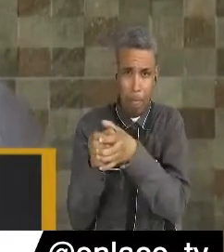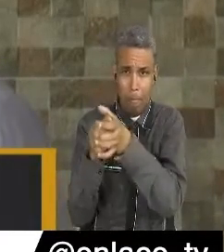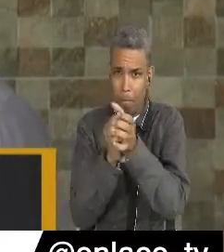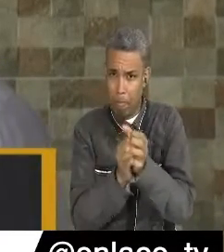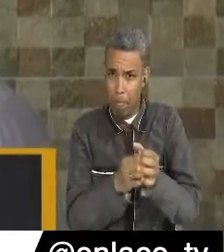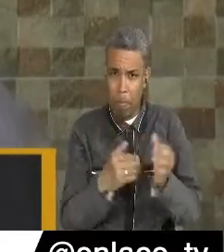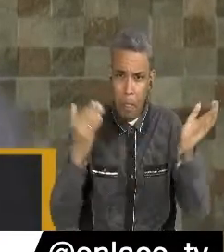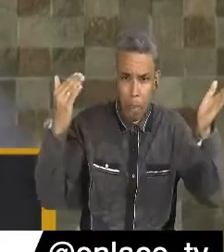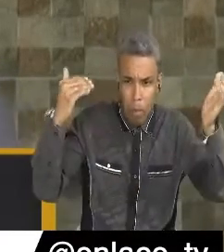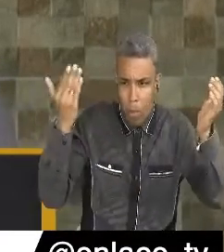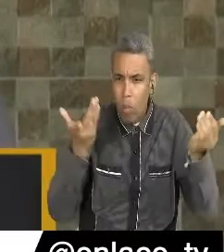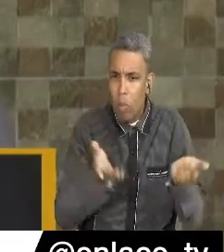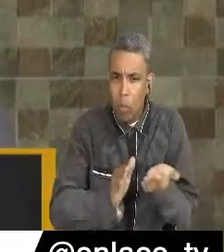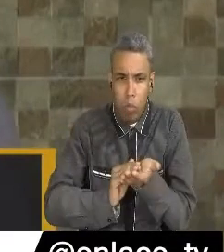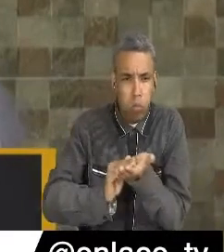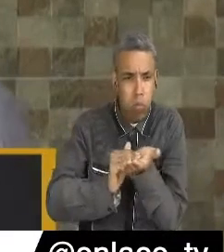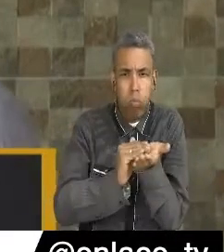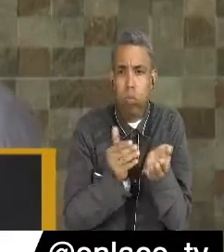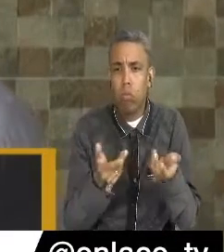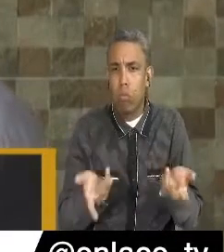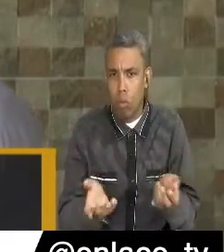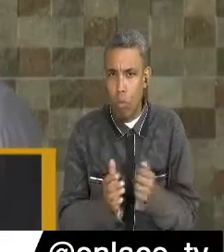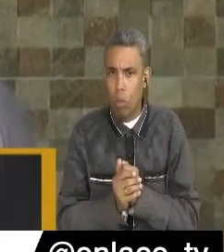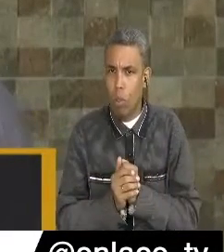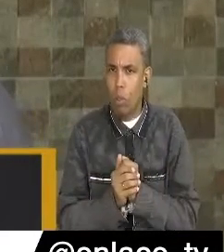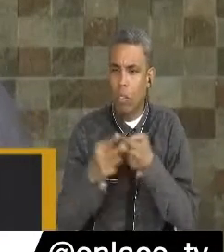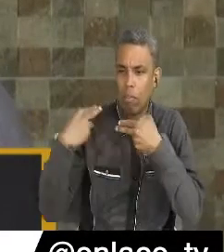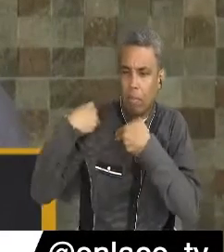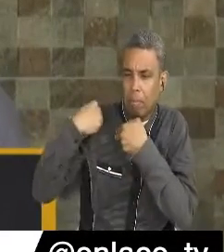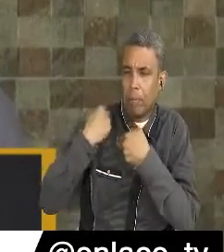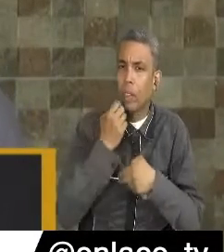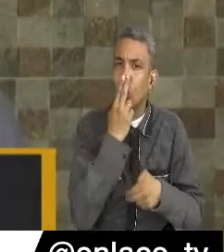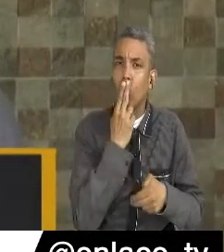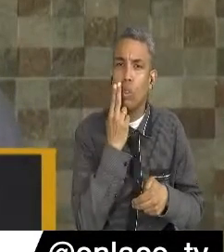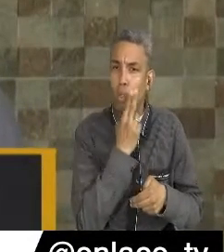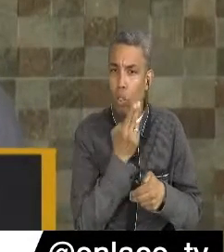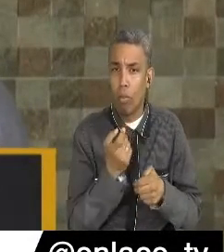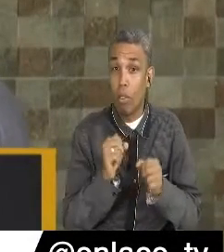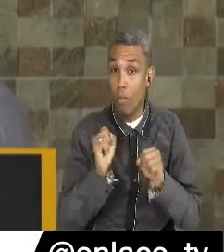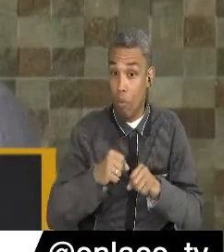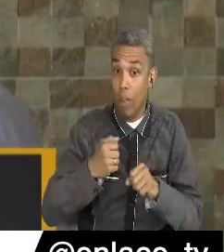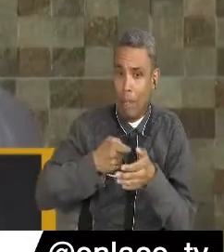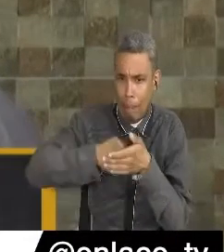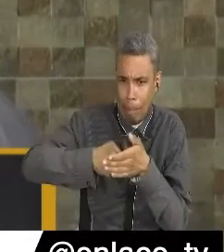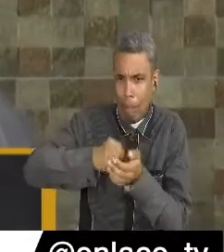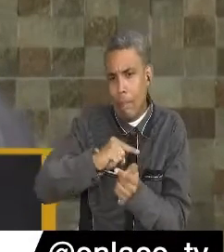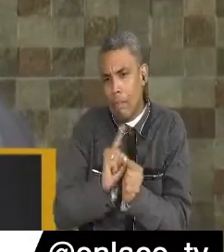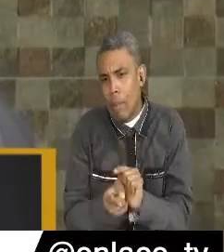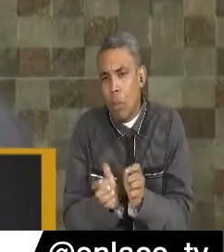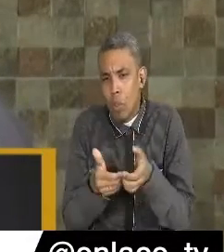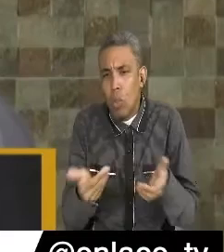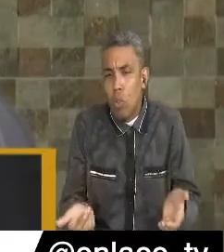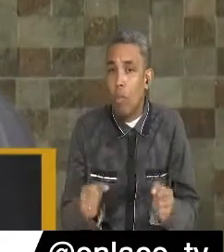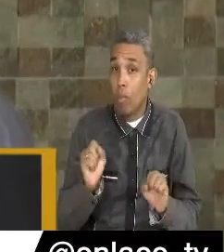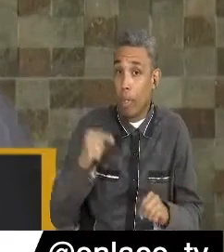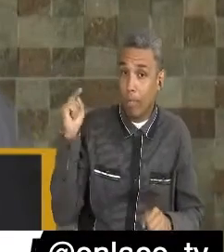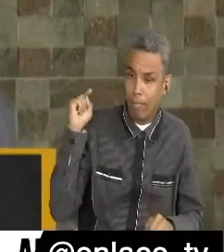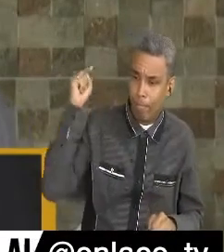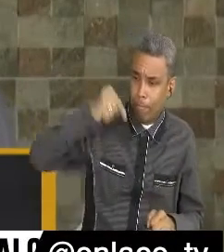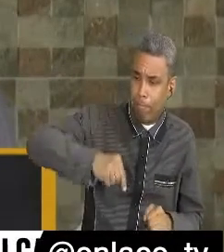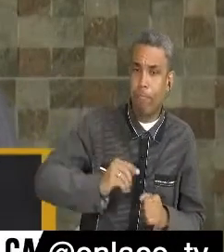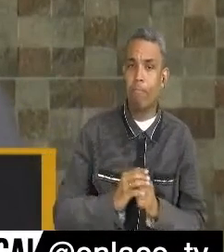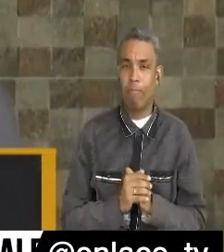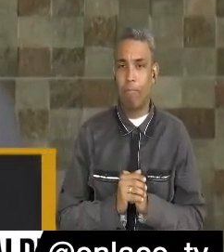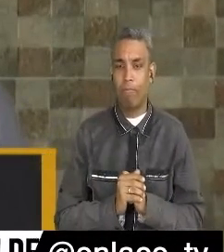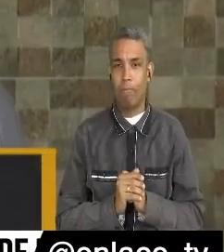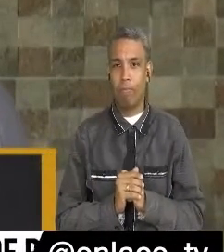impresión de qué está funcionando, cuáles son los desafíos, cuáles son las oportunidades de mejora y sin duda venir a estar en el territorio. A